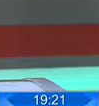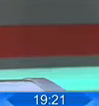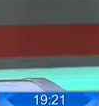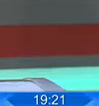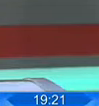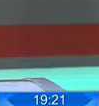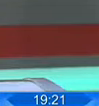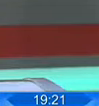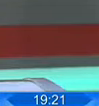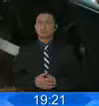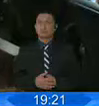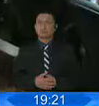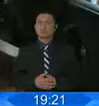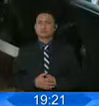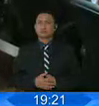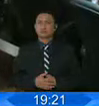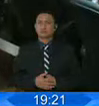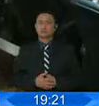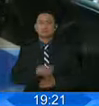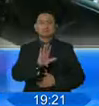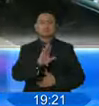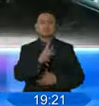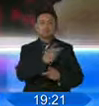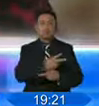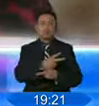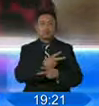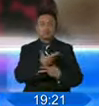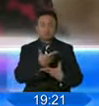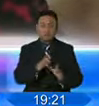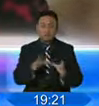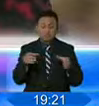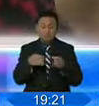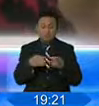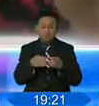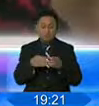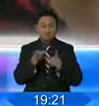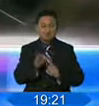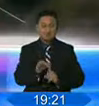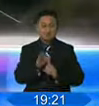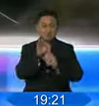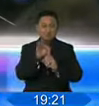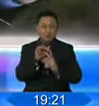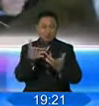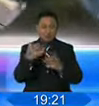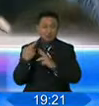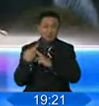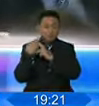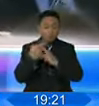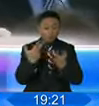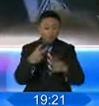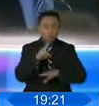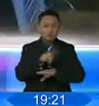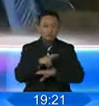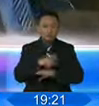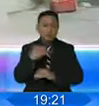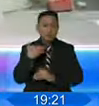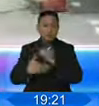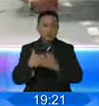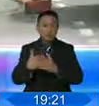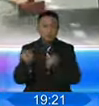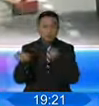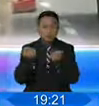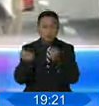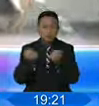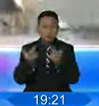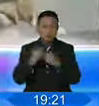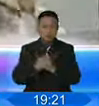cupos. 5 serán los concejales que conformarán la comisión especializada encargada de fiscalizar el proceso de